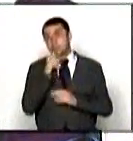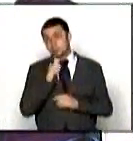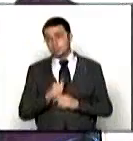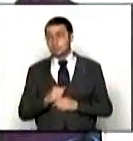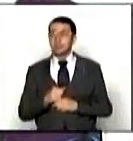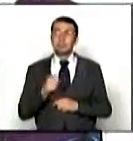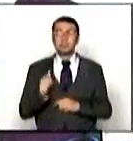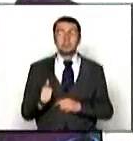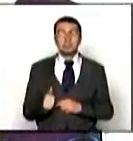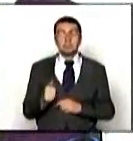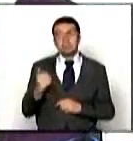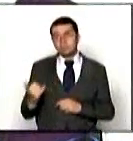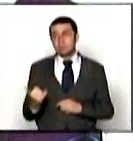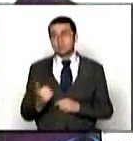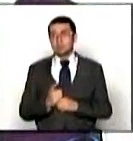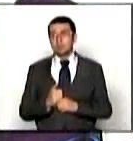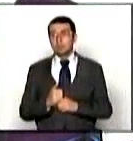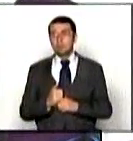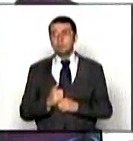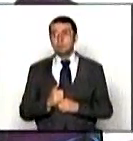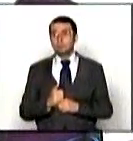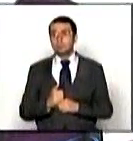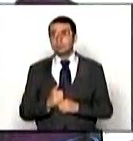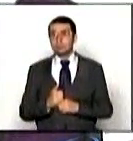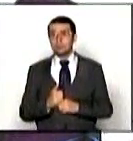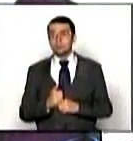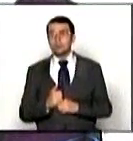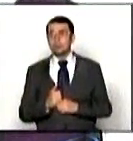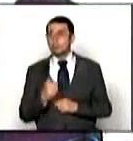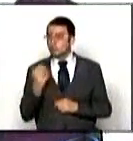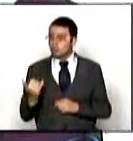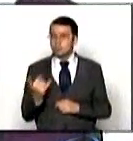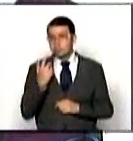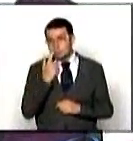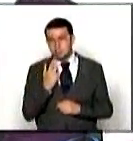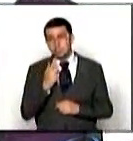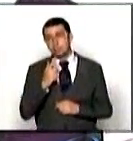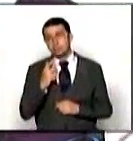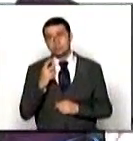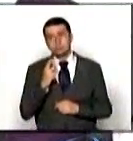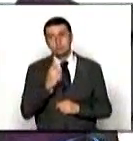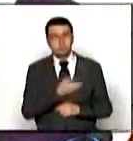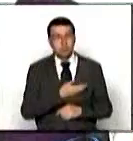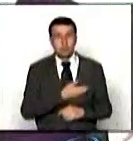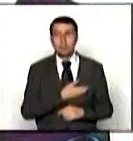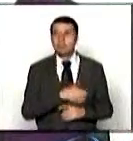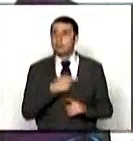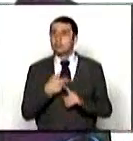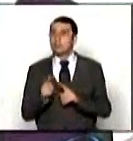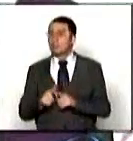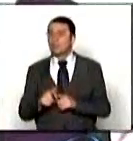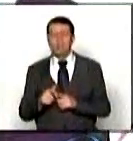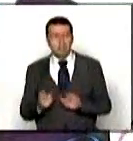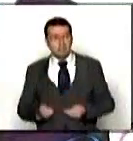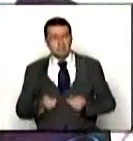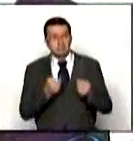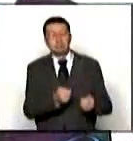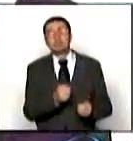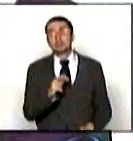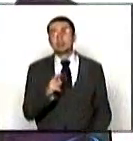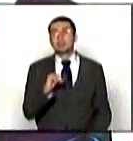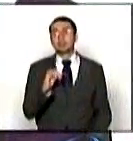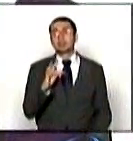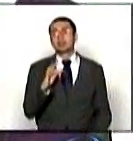convencional, tristemente, nunca es hablarle de nutrición a los papás ni a los niños siquiera, sino darles Ritalina. Y la Ritalina es un